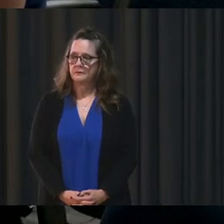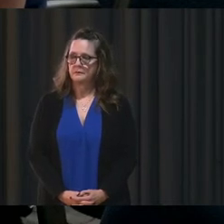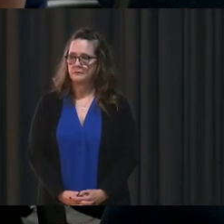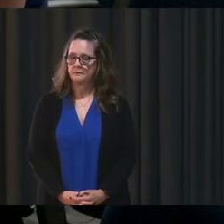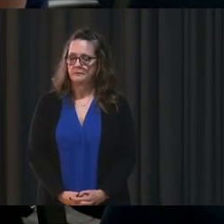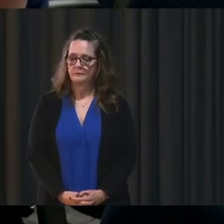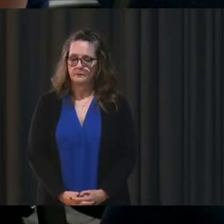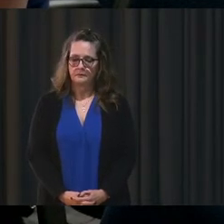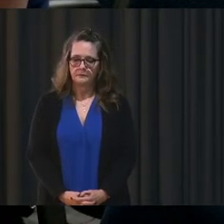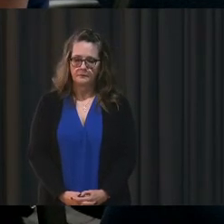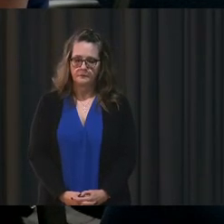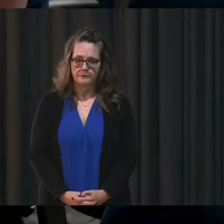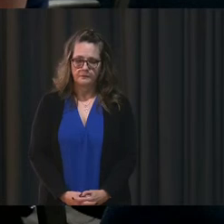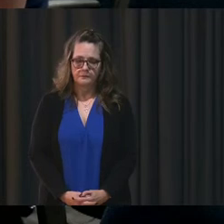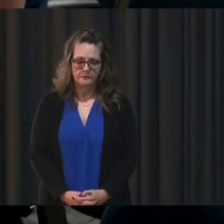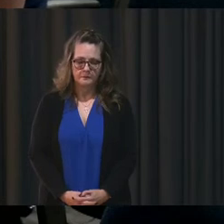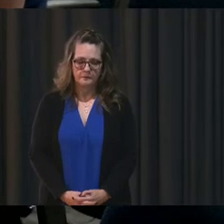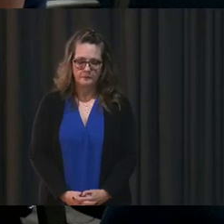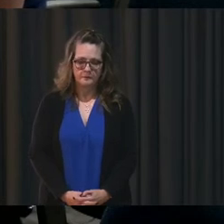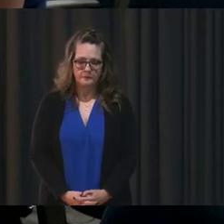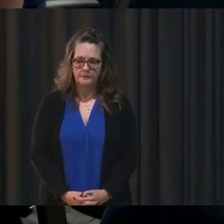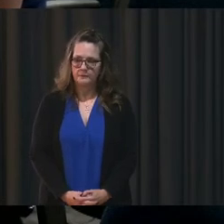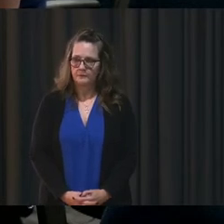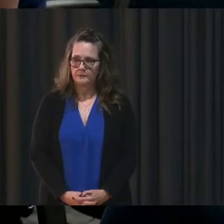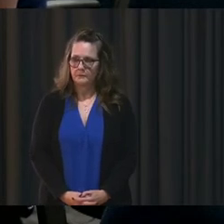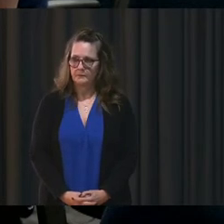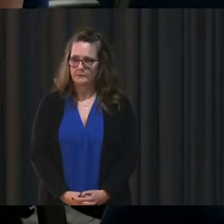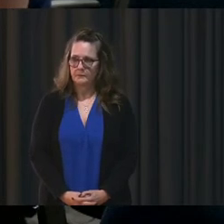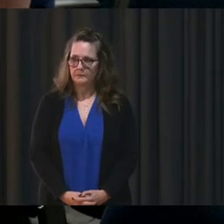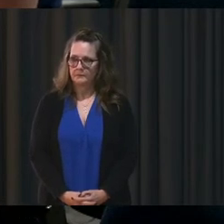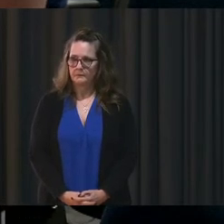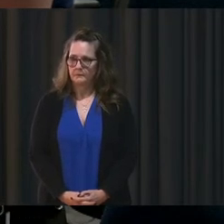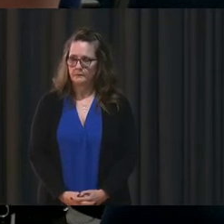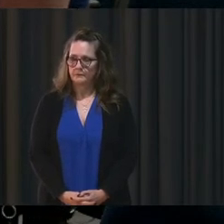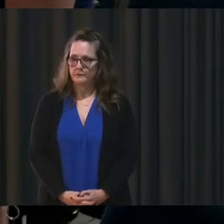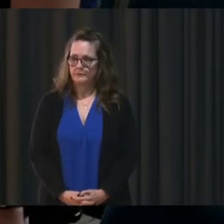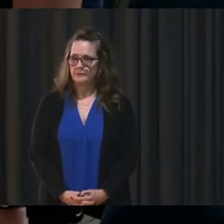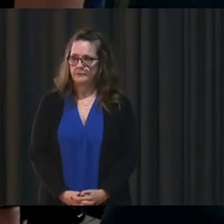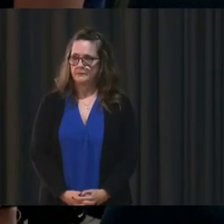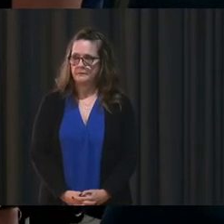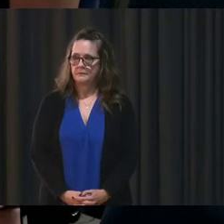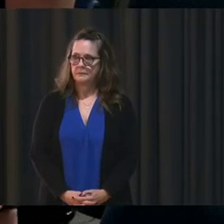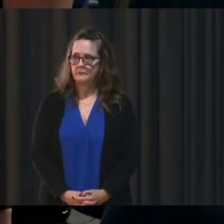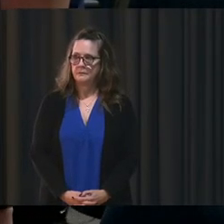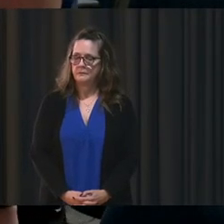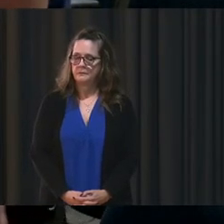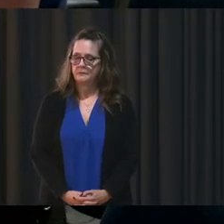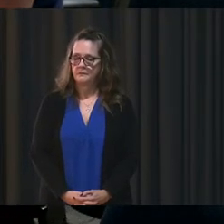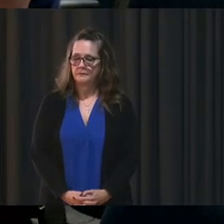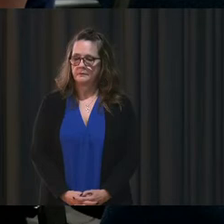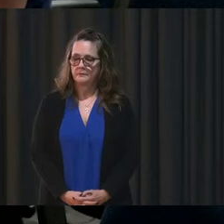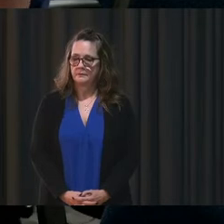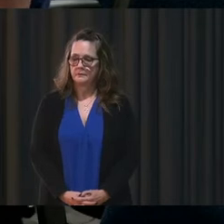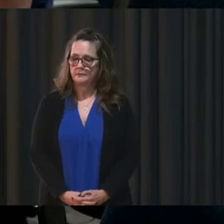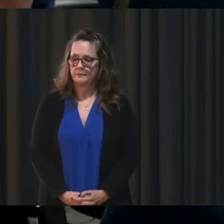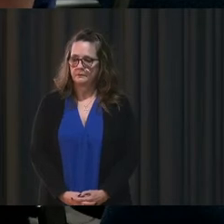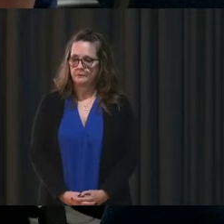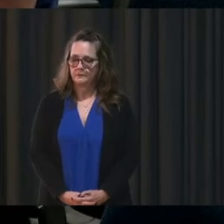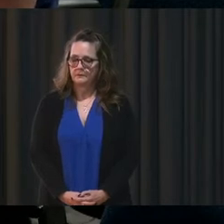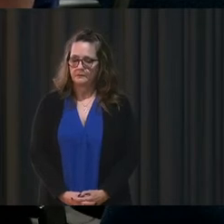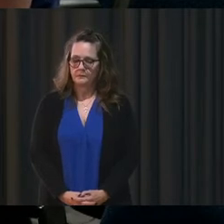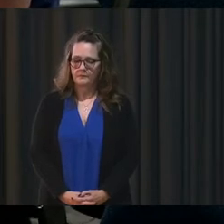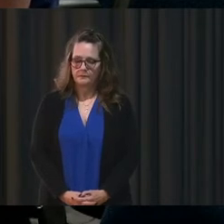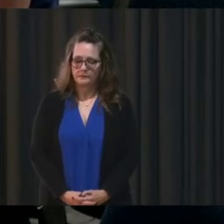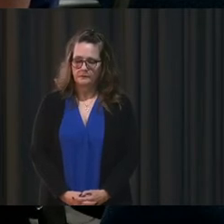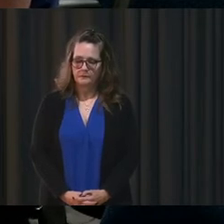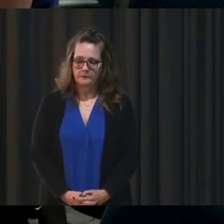No sé por qué, porque los adultos tenemos que enseñar cosas buenas a nuestros hijos y estudiantes,